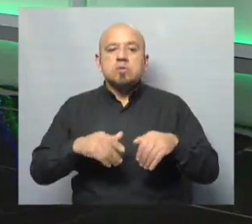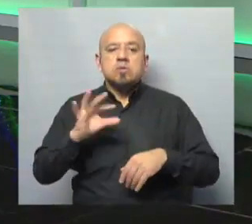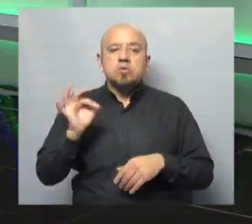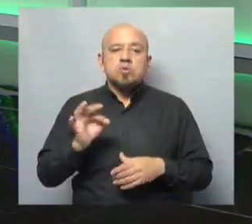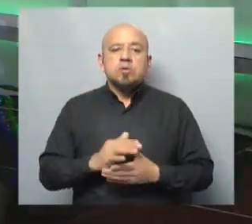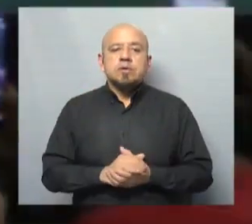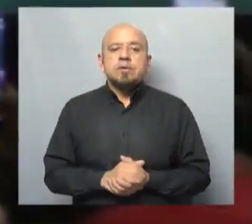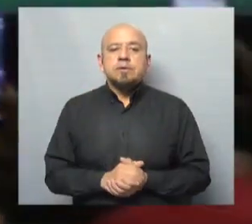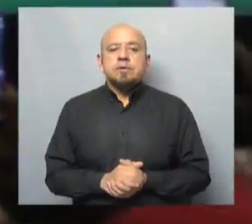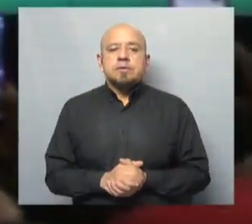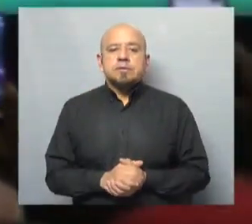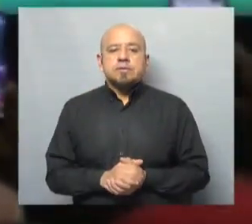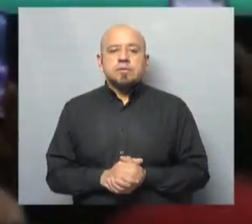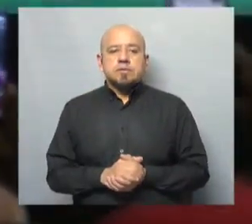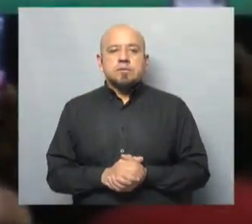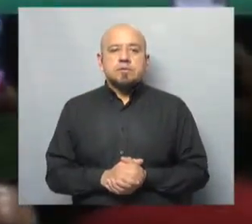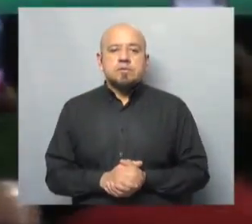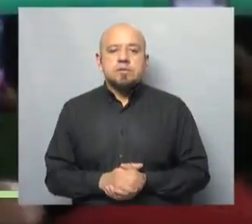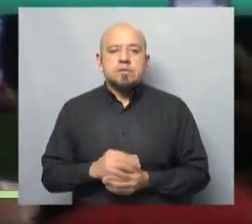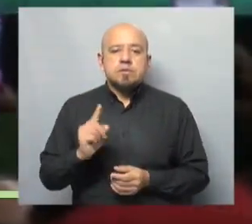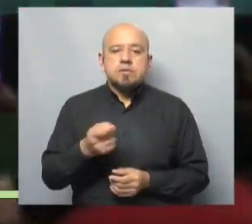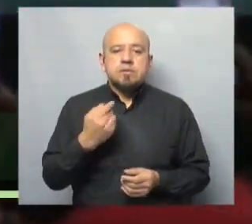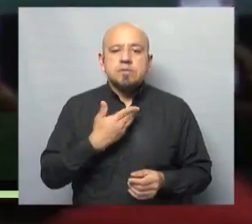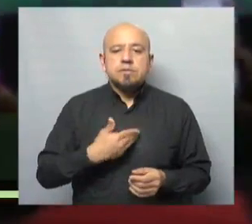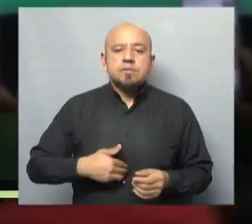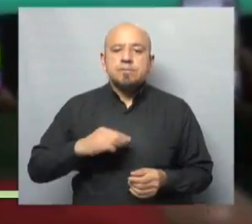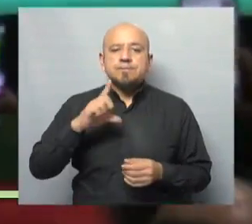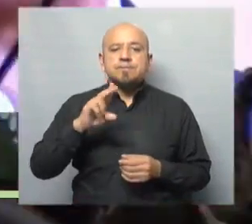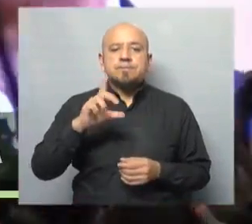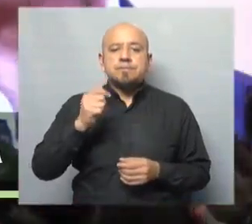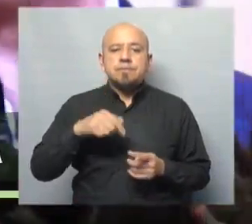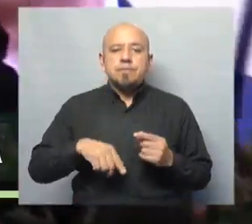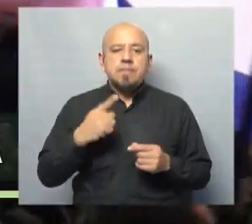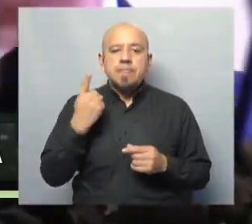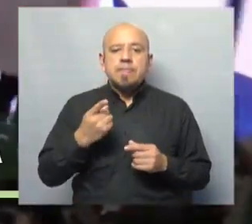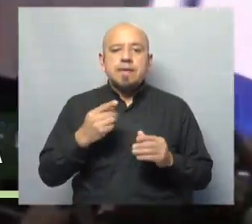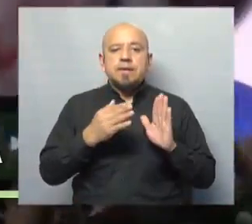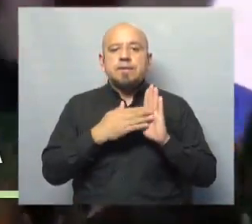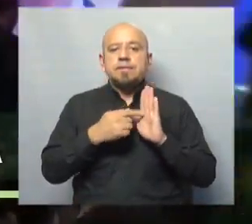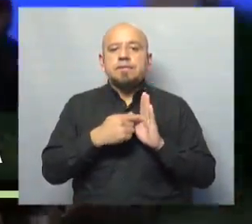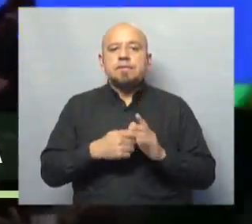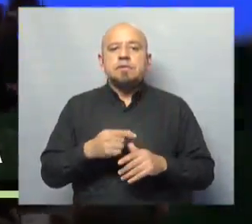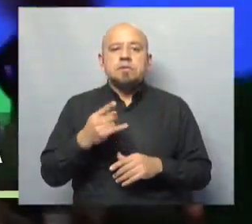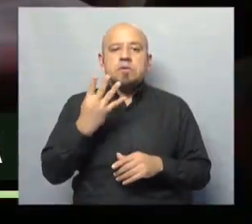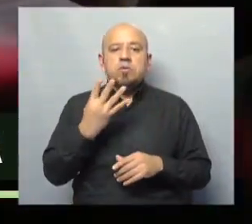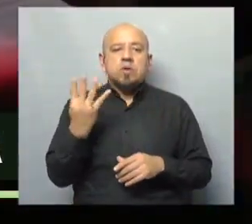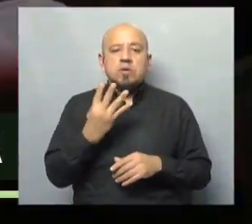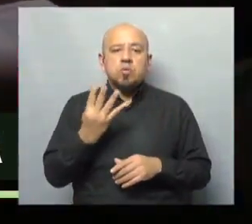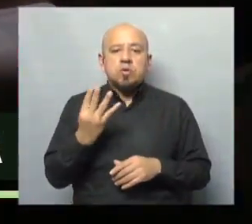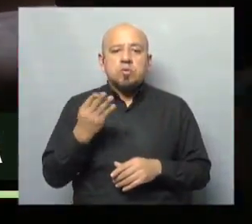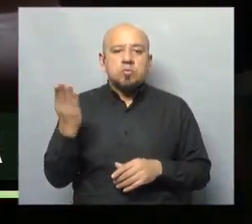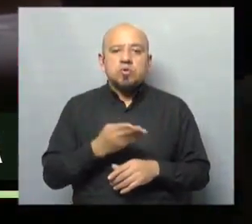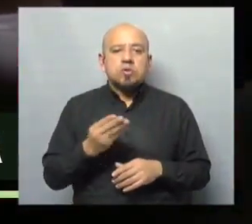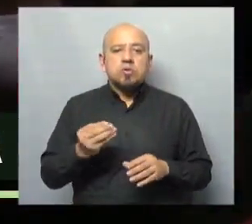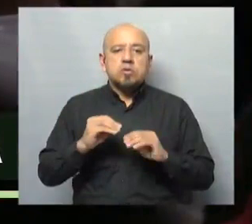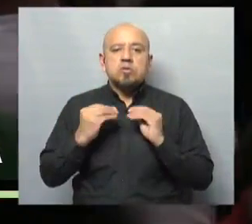octubre el expresidente de brasil lula da silva sigue liderando la carrera presidencial con un 44 por ciento de las